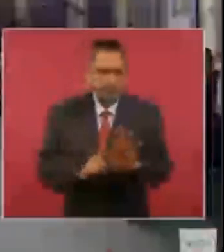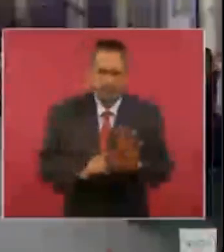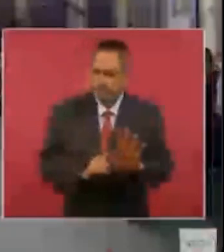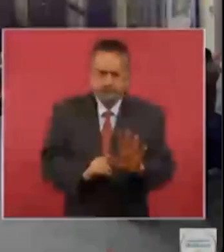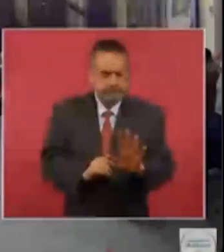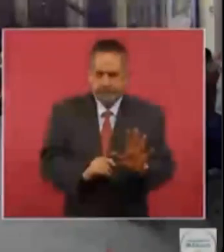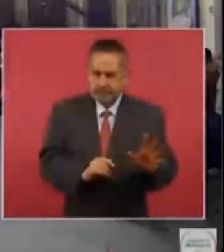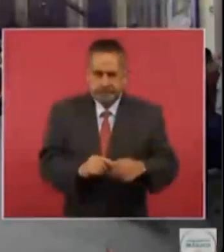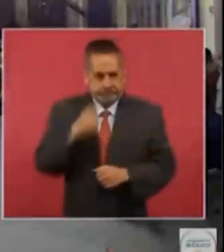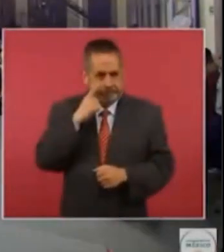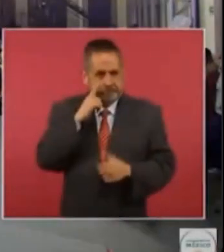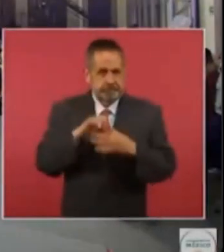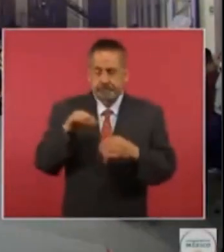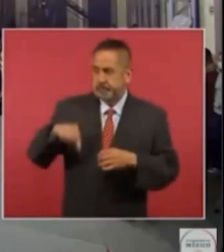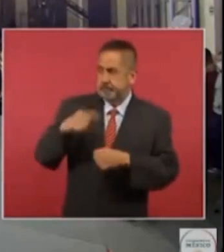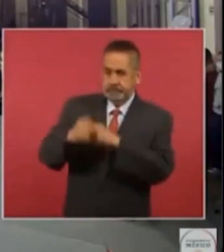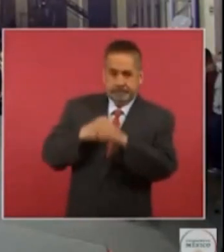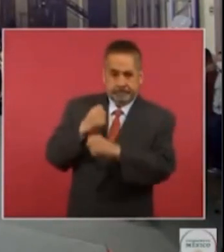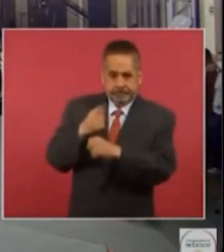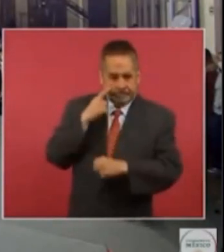año, si me ayudan con la...